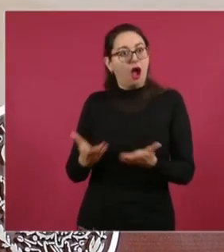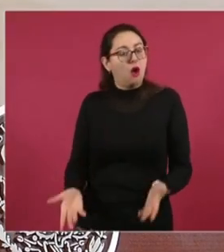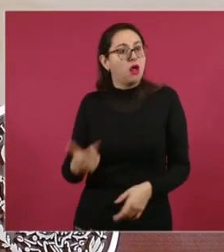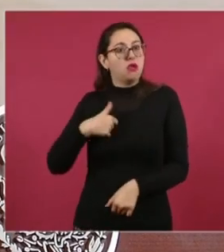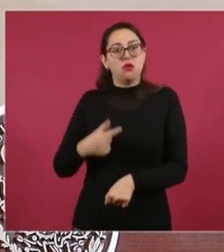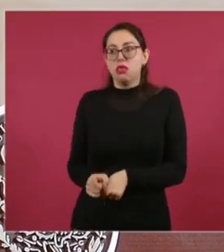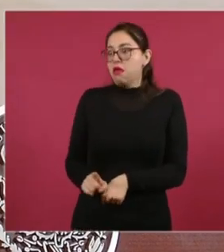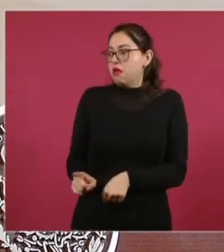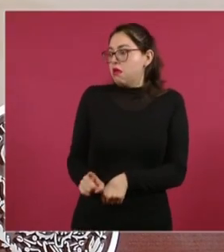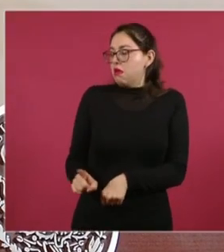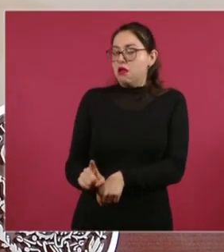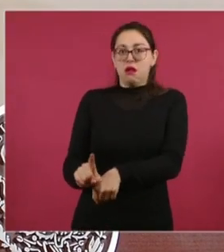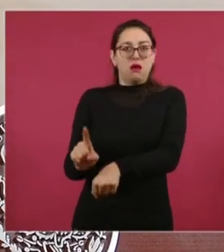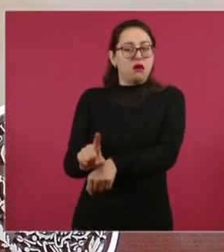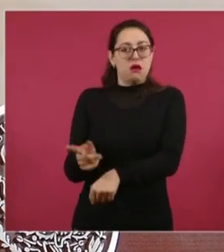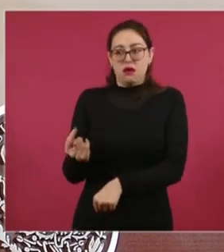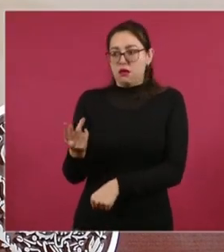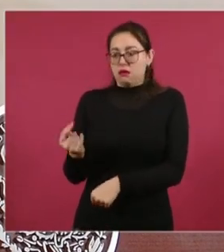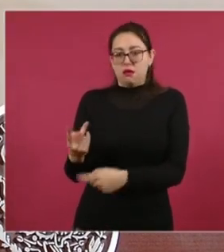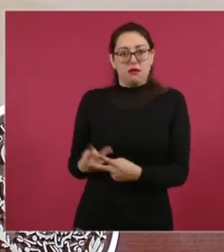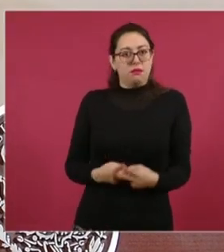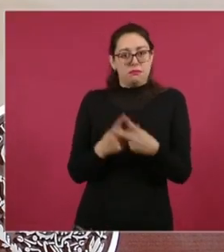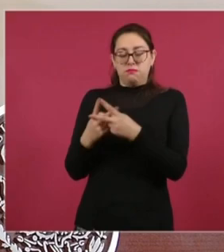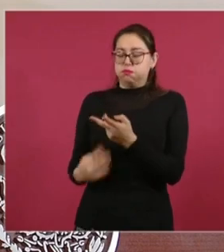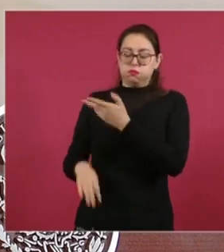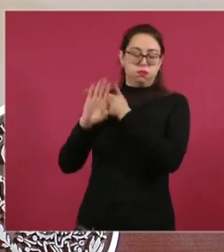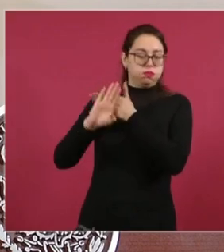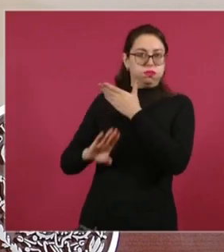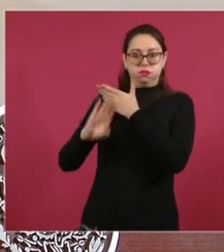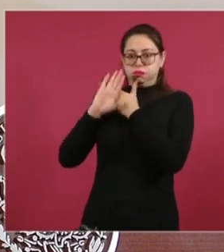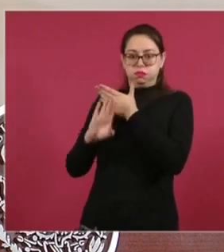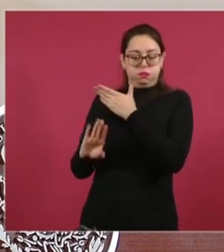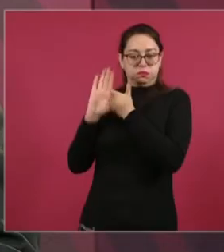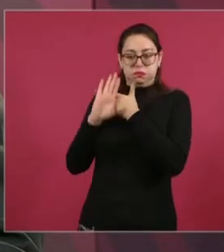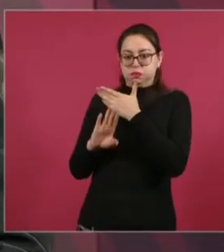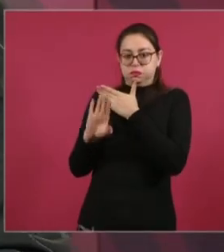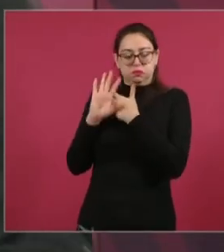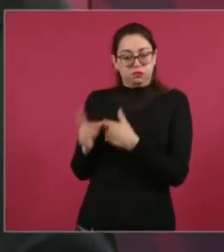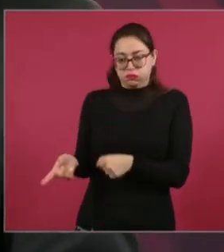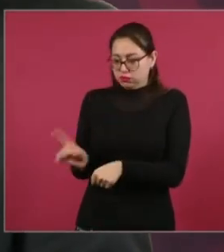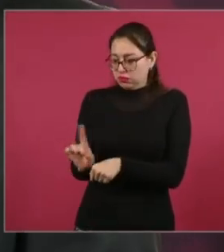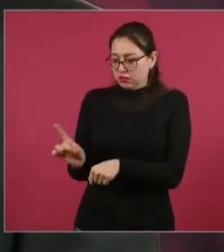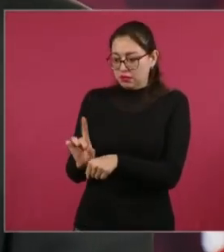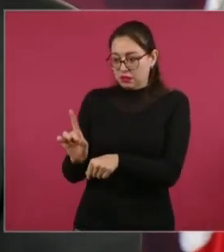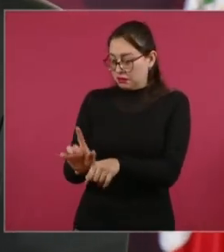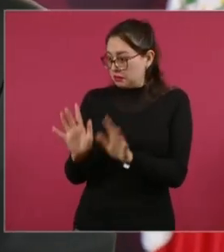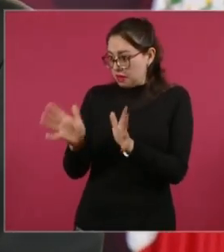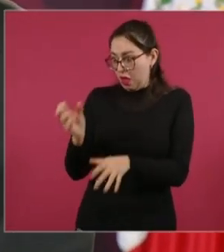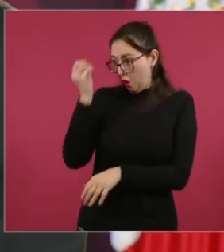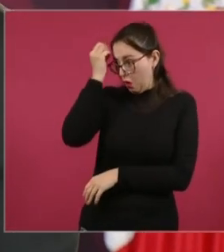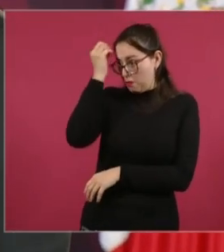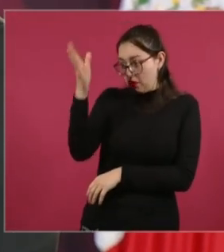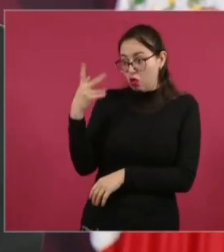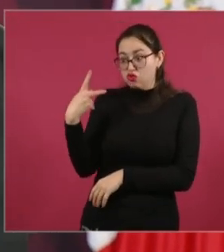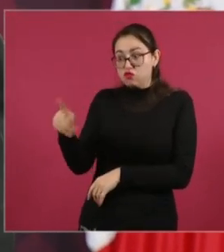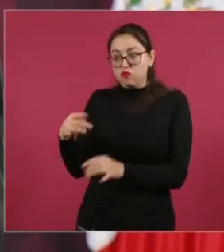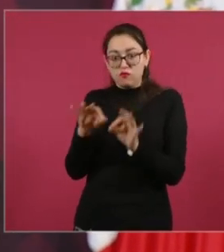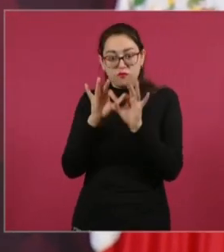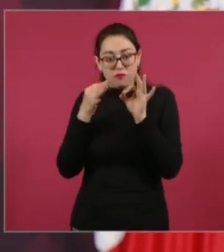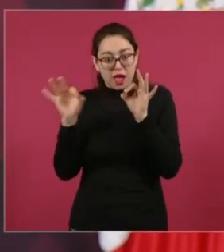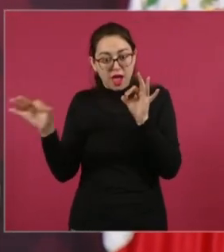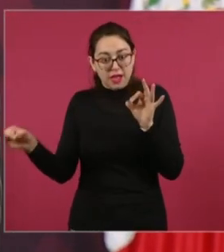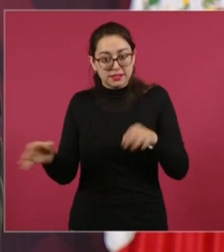Todos los que llegan ahí a manifestarse, expresarse,